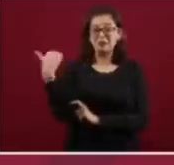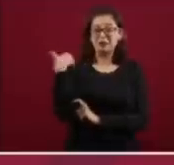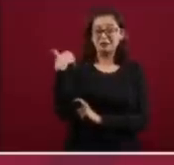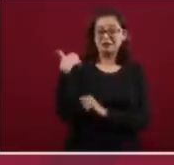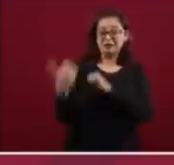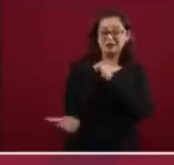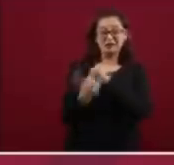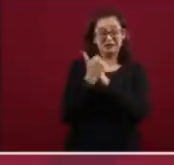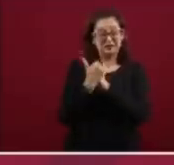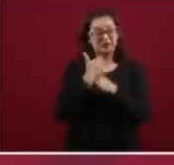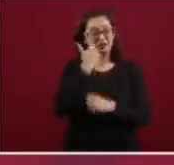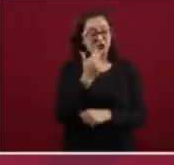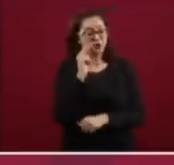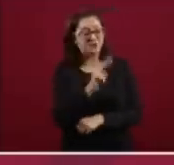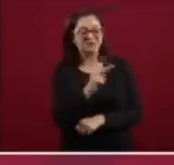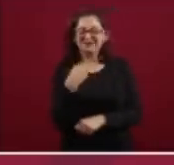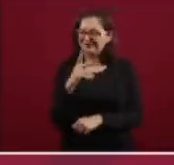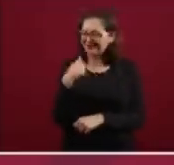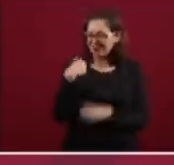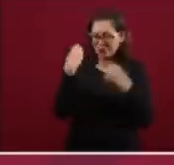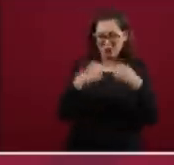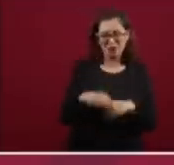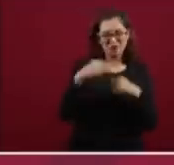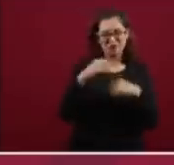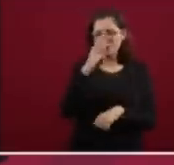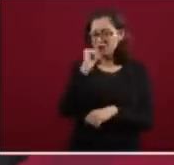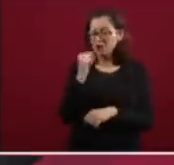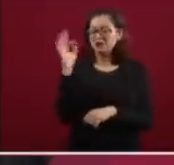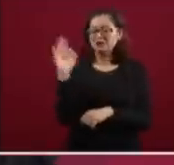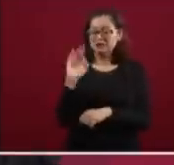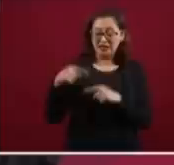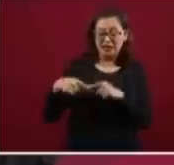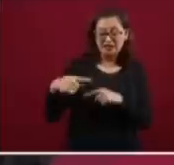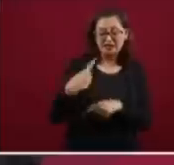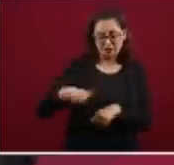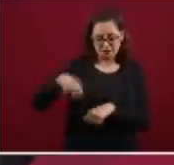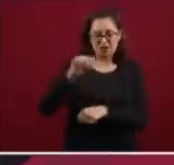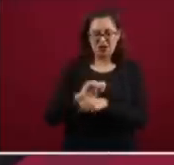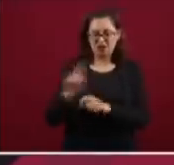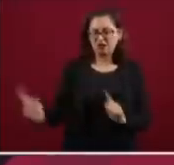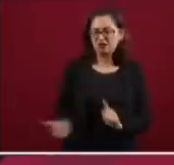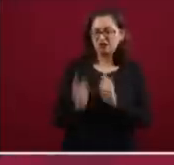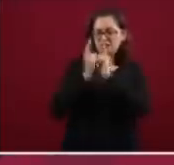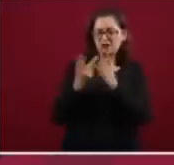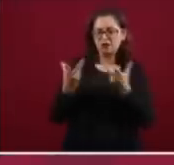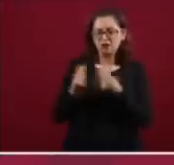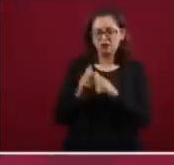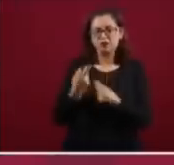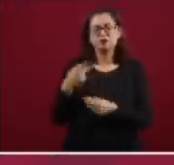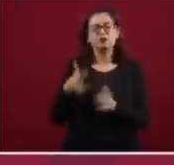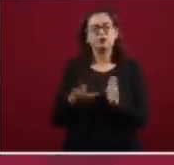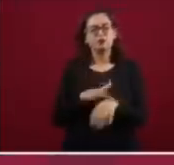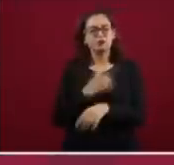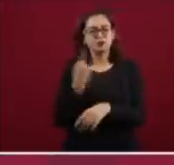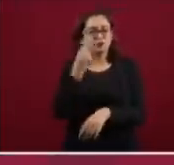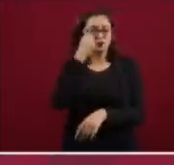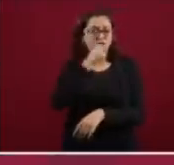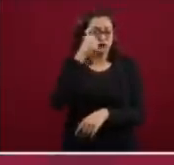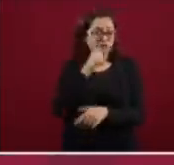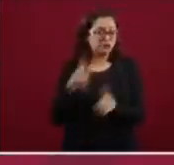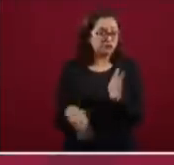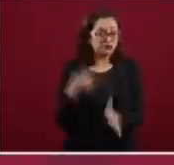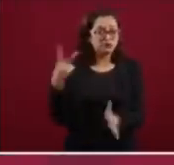posiblemente lo de esta semana y cada vez que hablamos me lleva asuntos